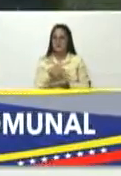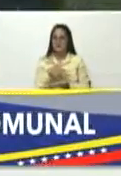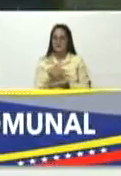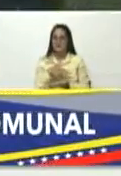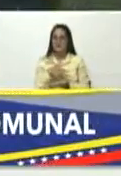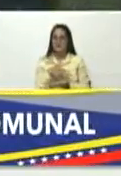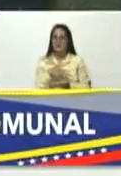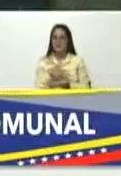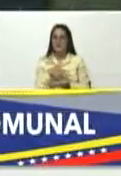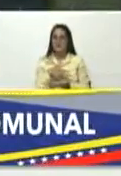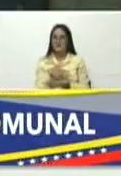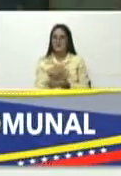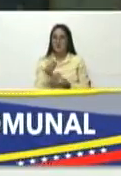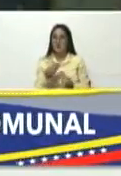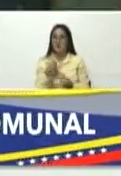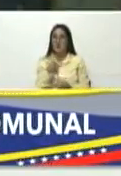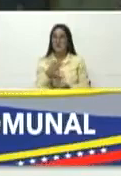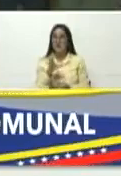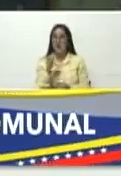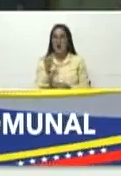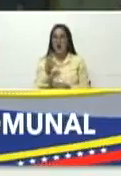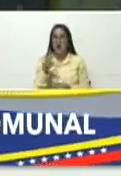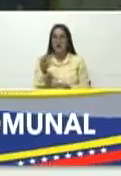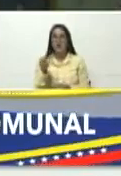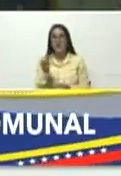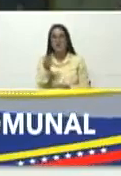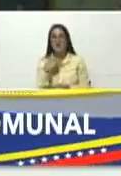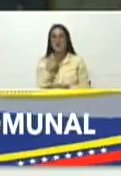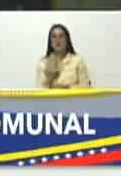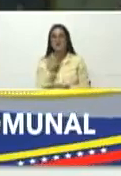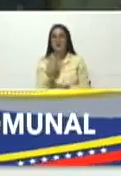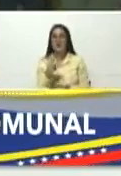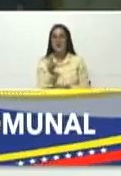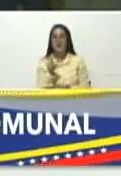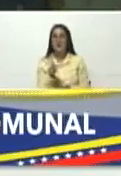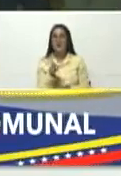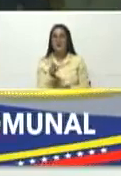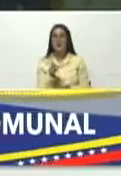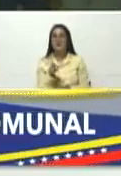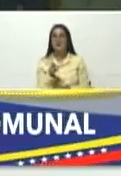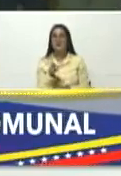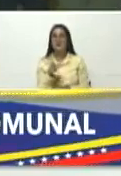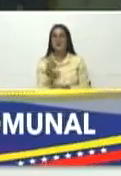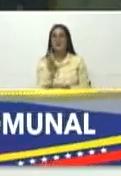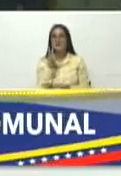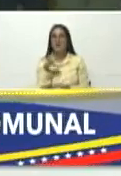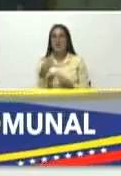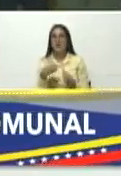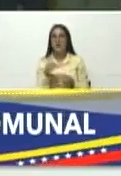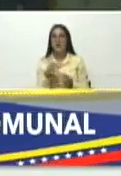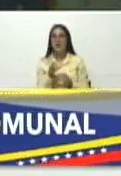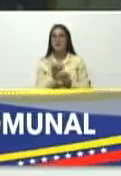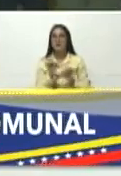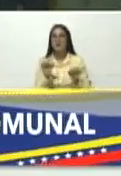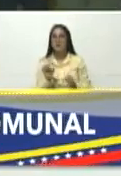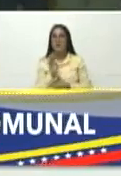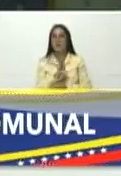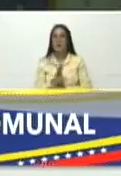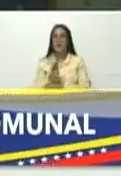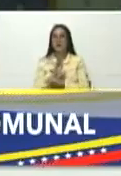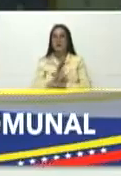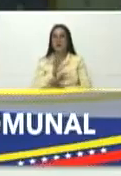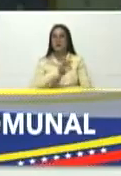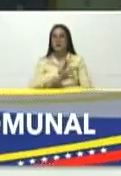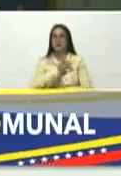enseñó, como les dijo Carlos Alejo, nuestro vocero, aquí usted vio un poco cómo ha sido nuestro sistema de protección